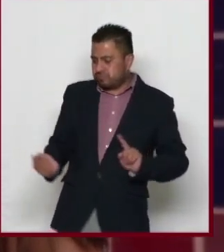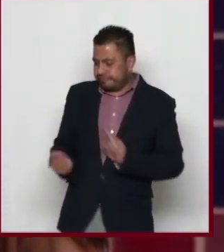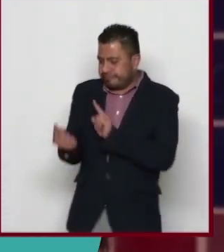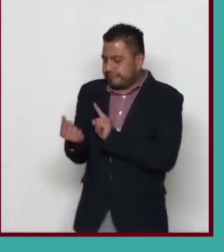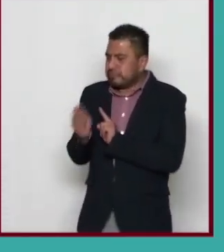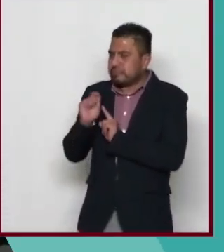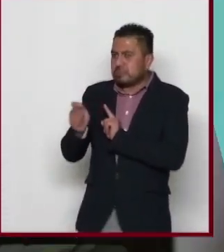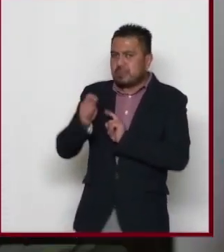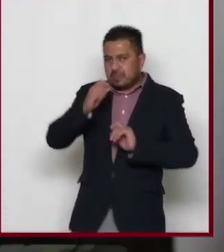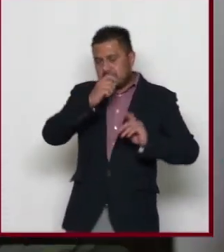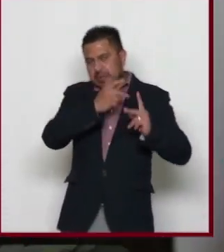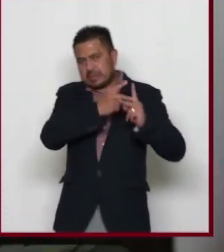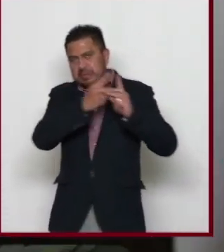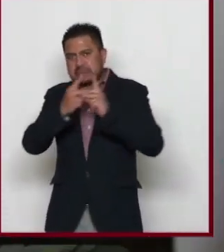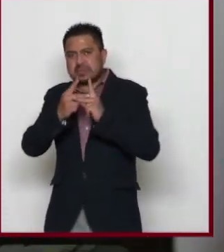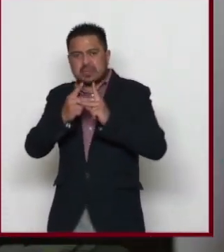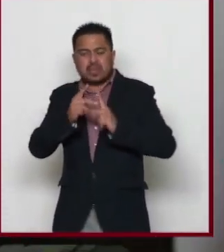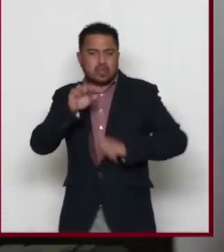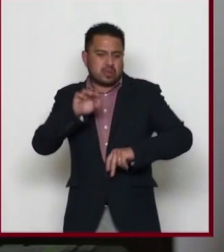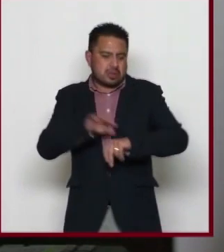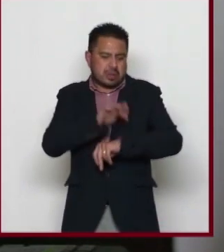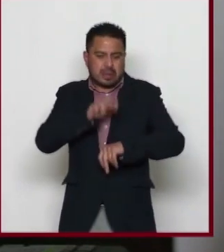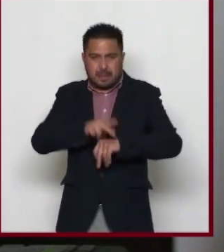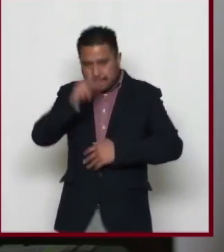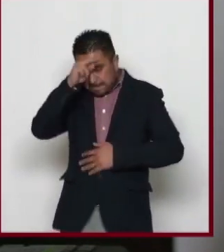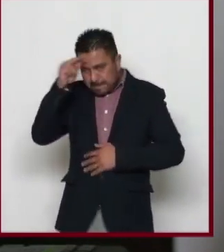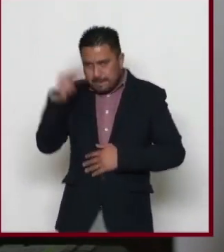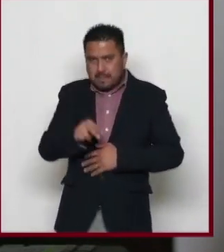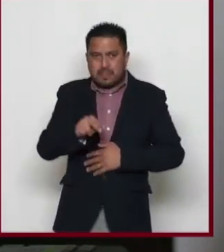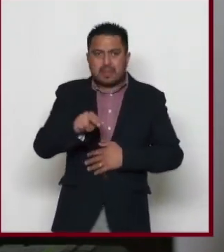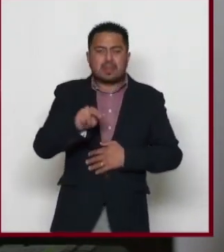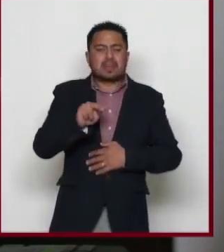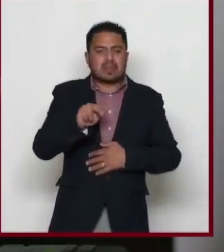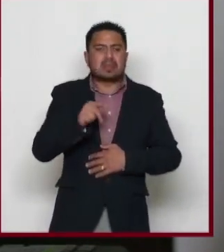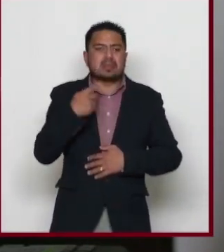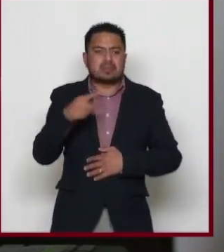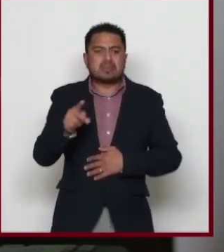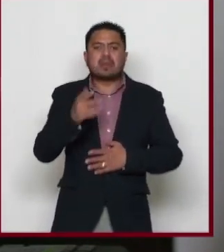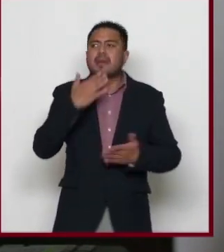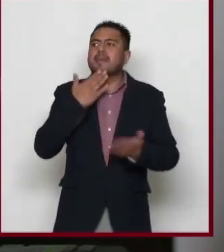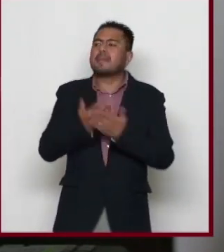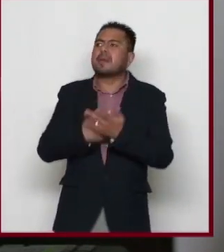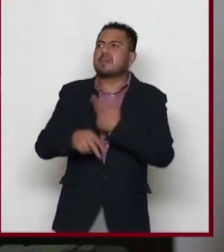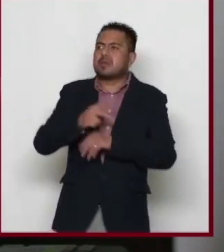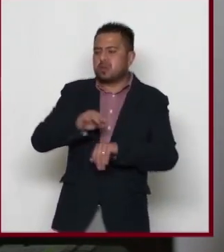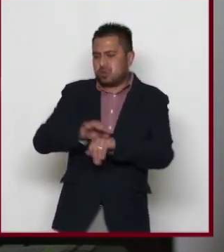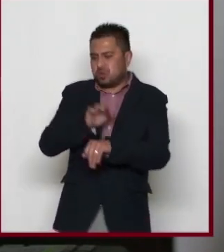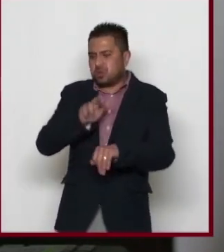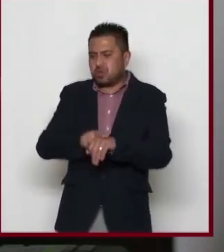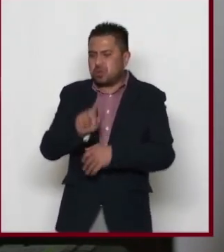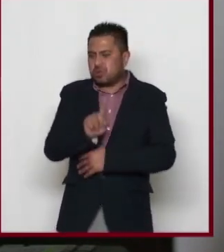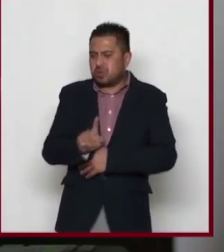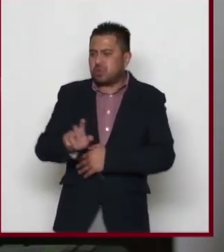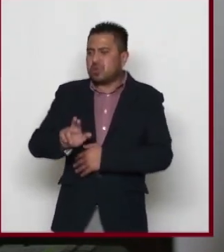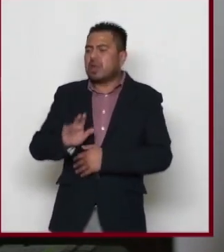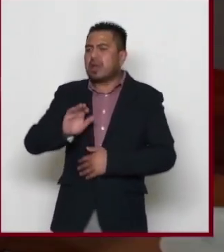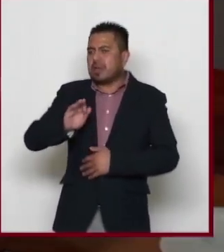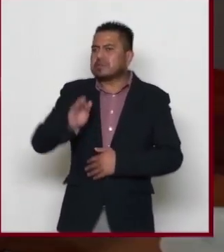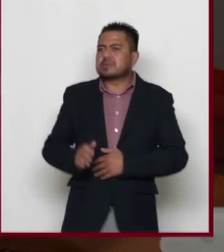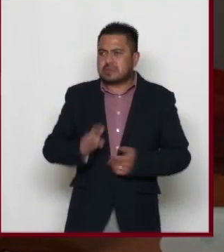ella. El día de hoy tenemos como invitada a una astrónoma mexicana, la doctora Gilén Gómez